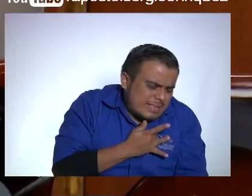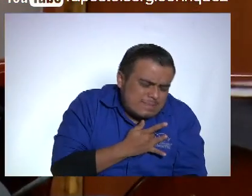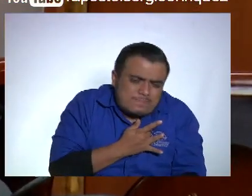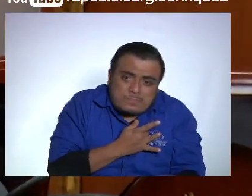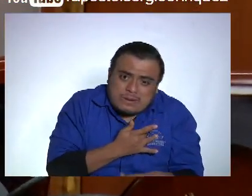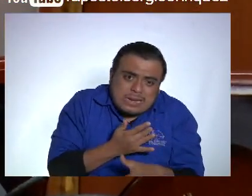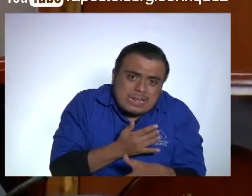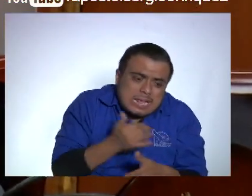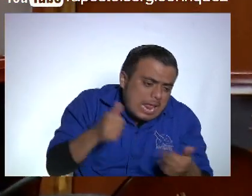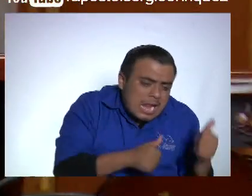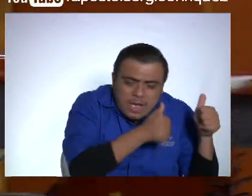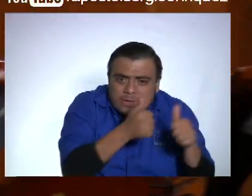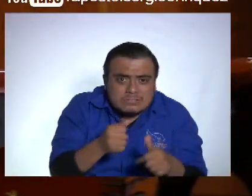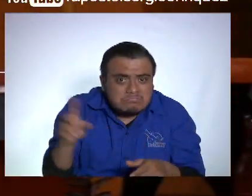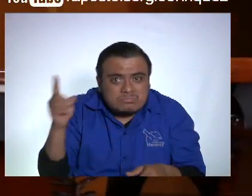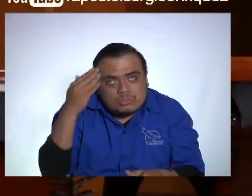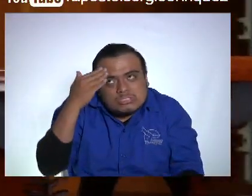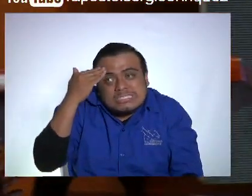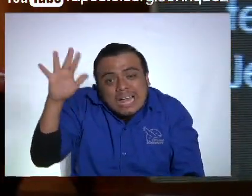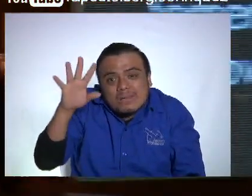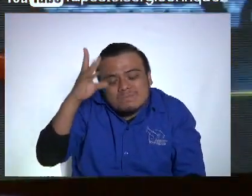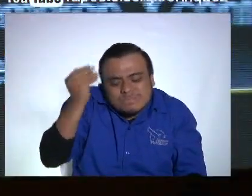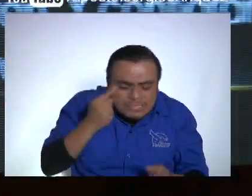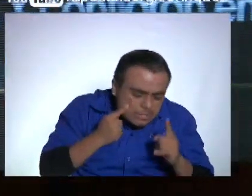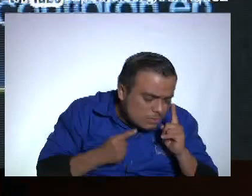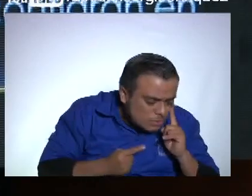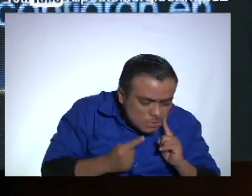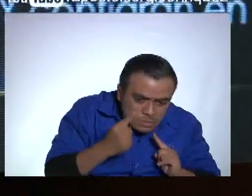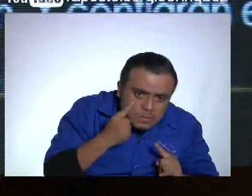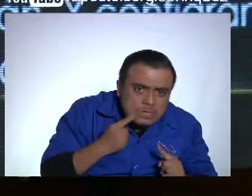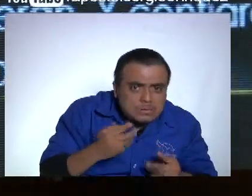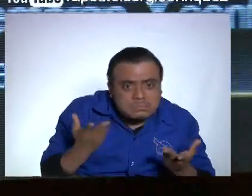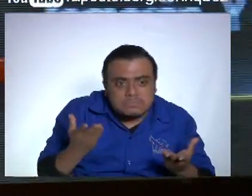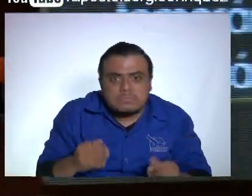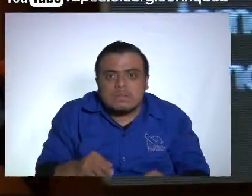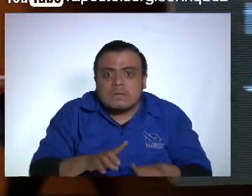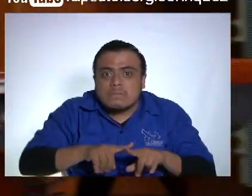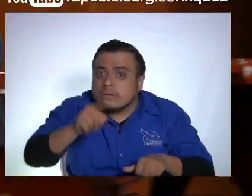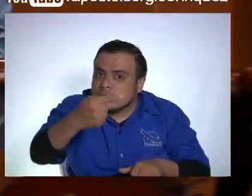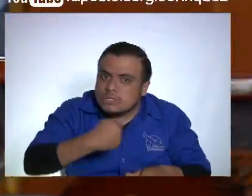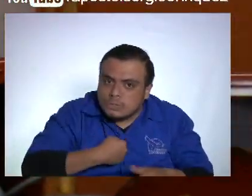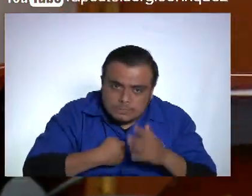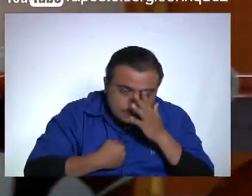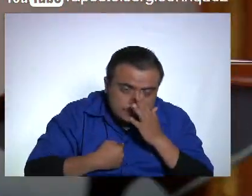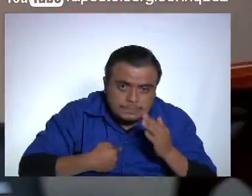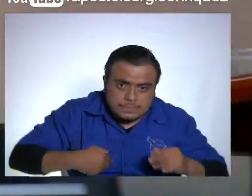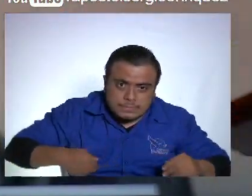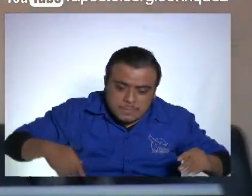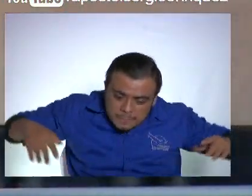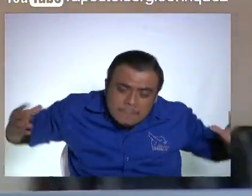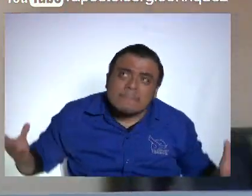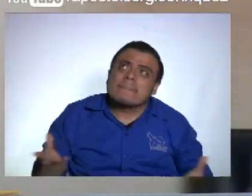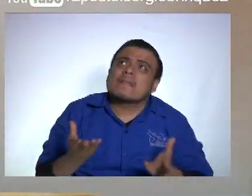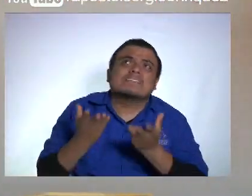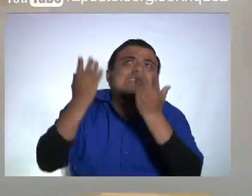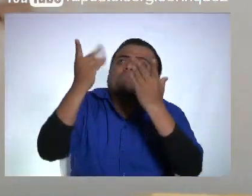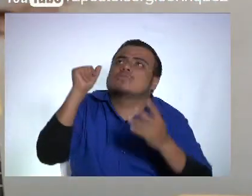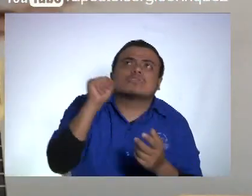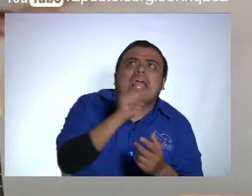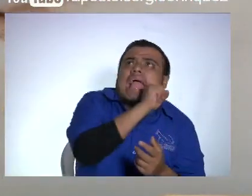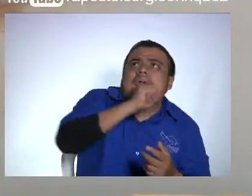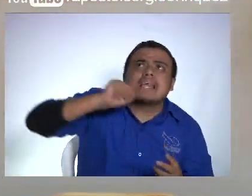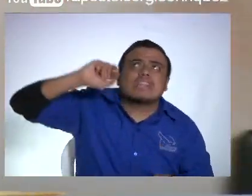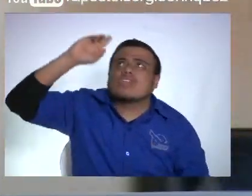llorando. No saben por qué están llorando. Pero usted y yo levantamos un cántico al Rey de